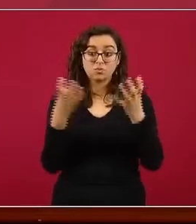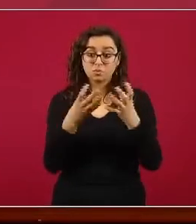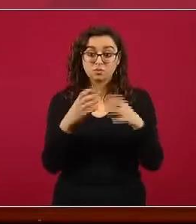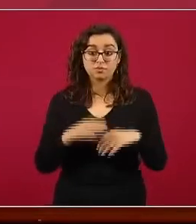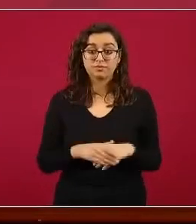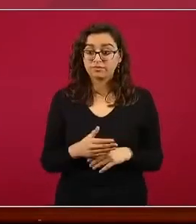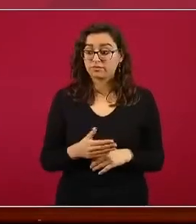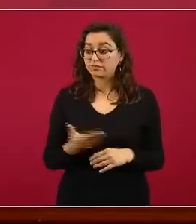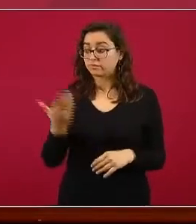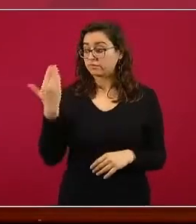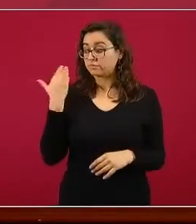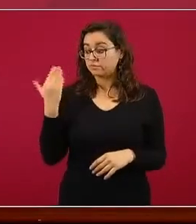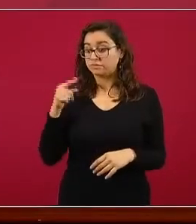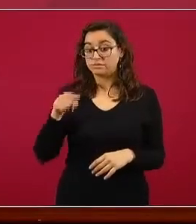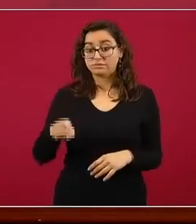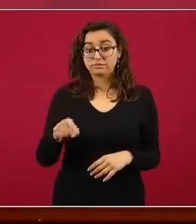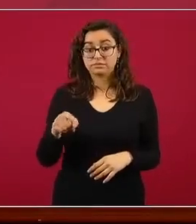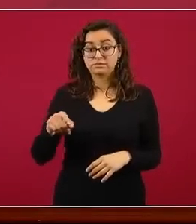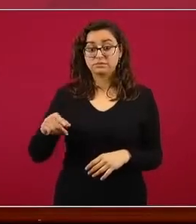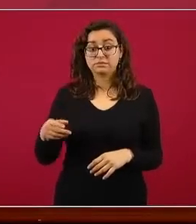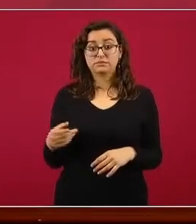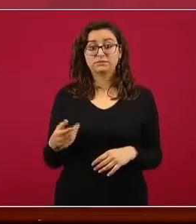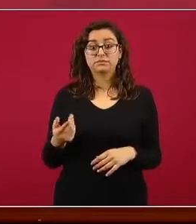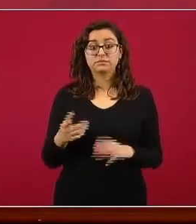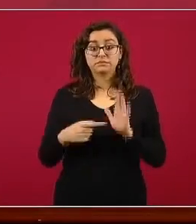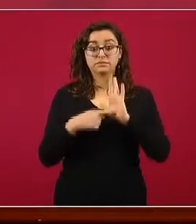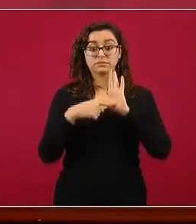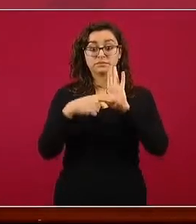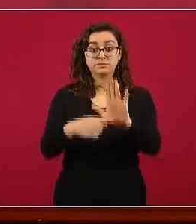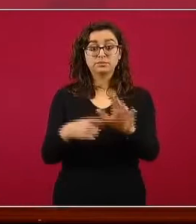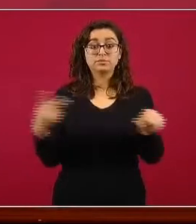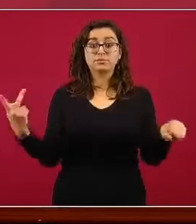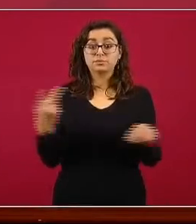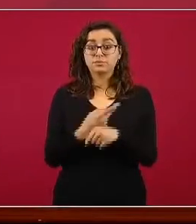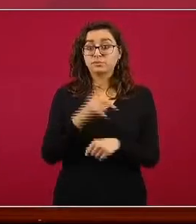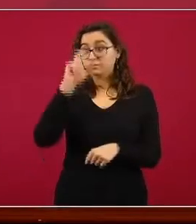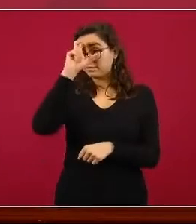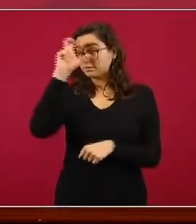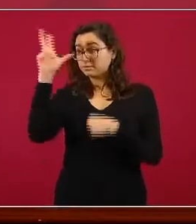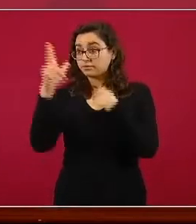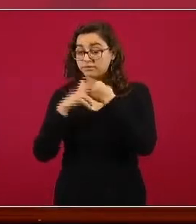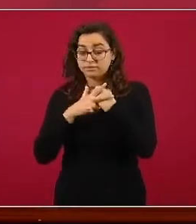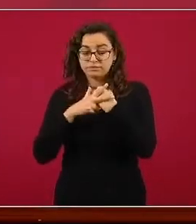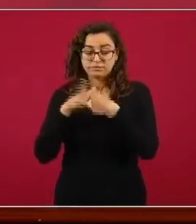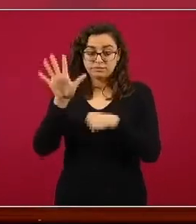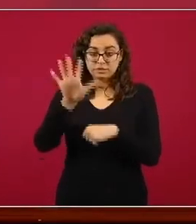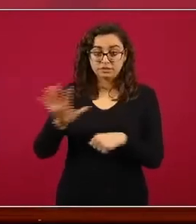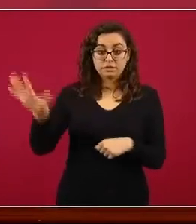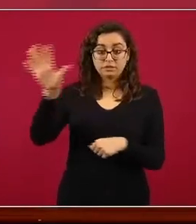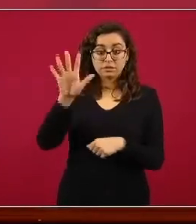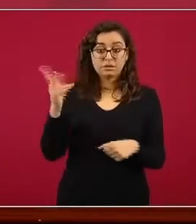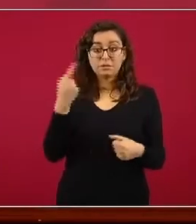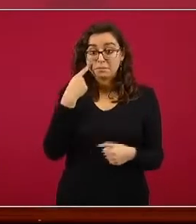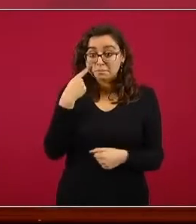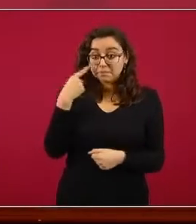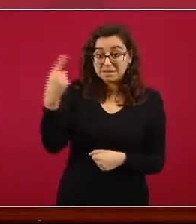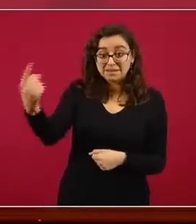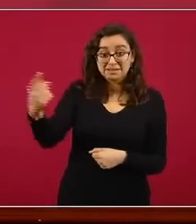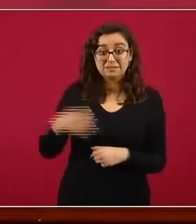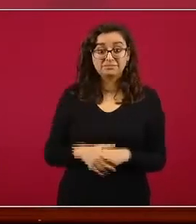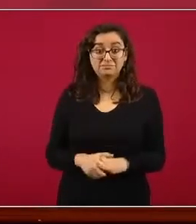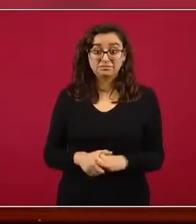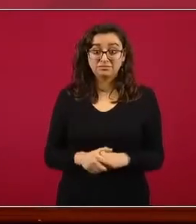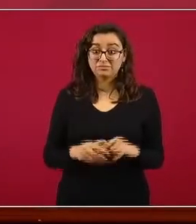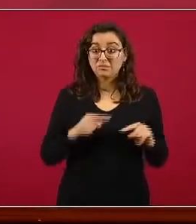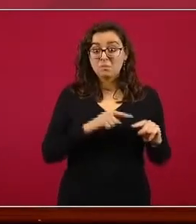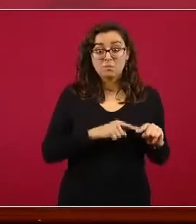el doctor Alomía, con las gráficas actualizadas sobre lo que ocurre en Europa Occidental, vemos estos